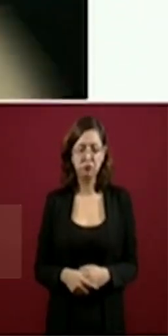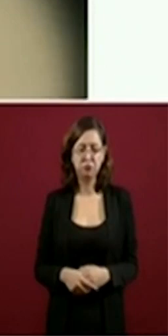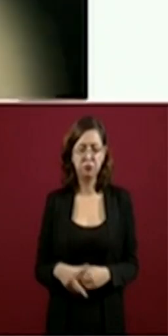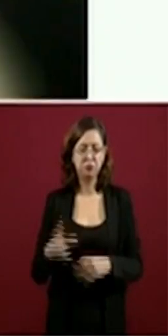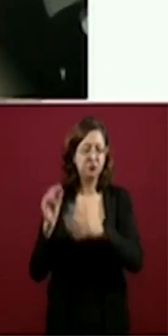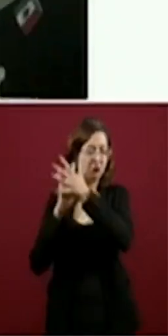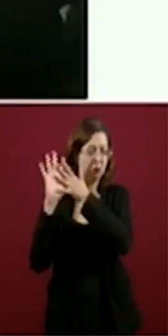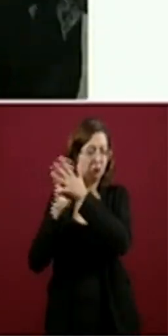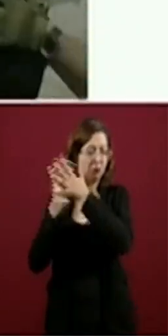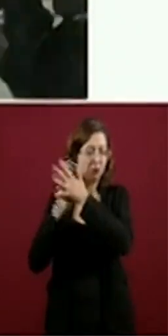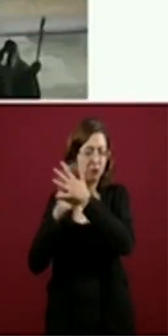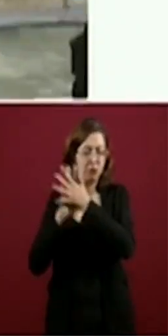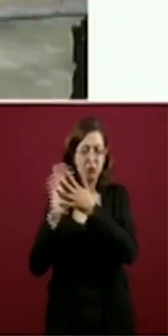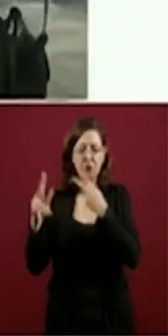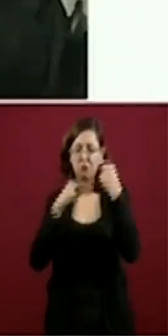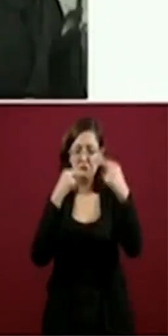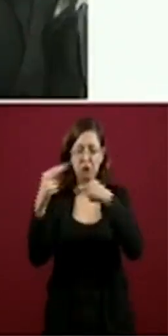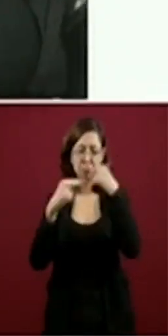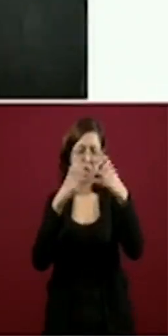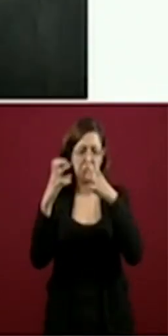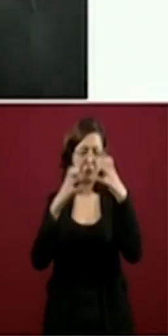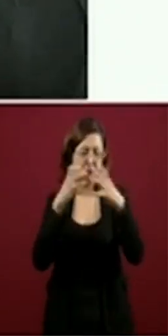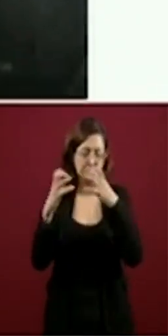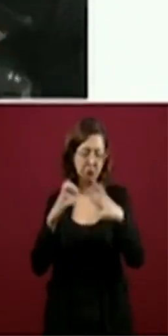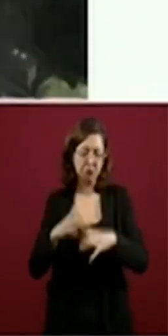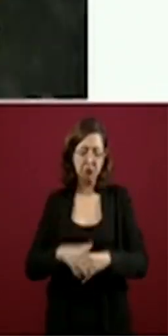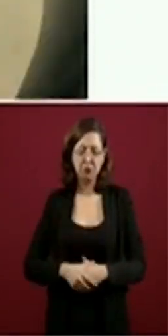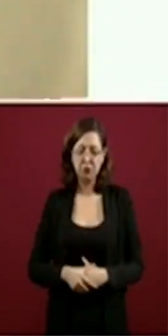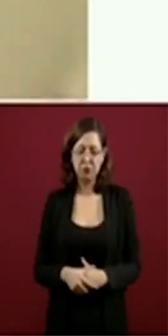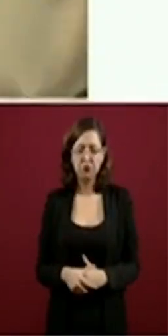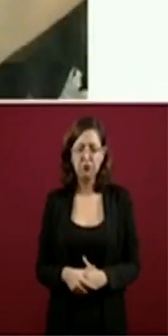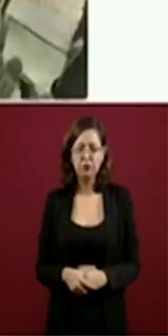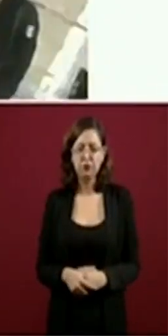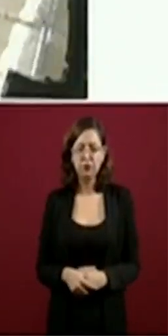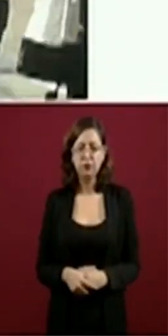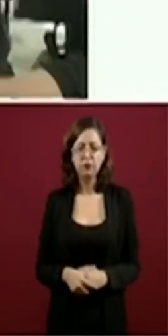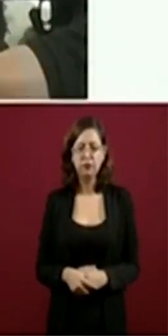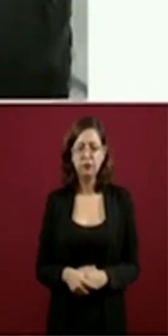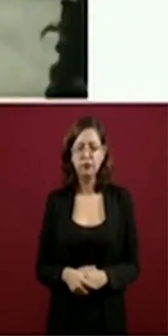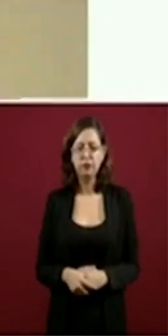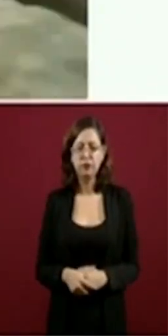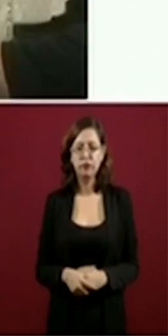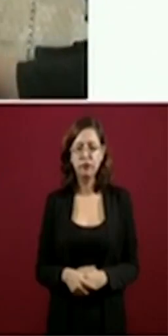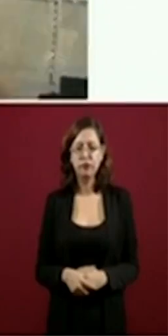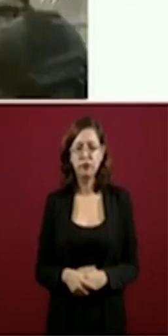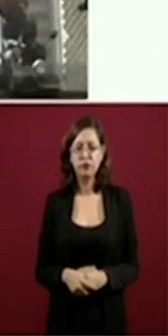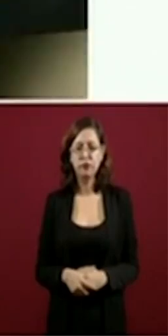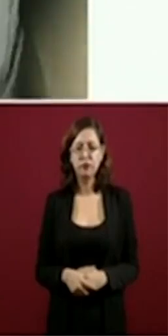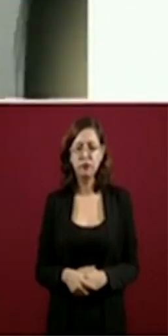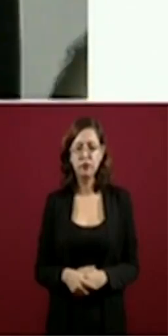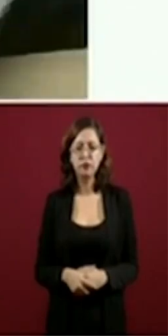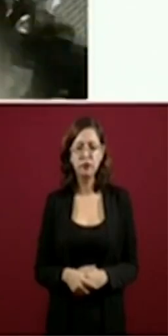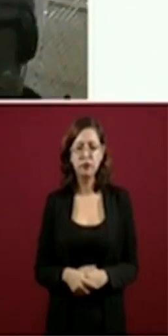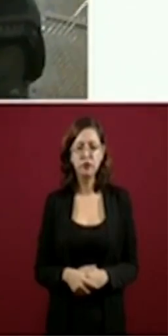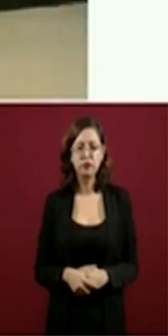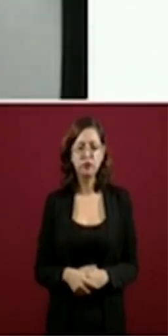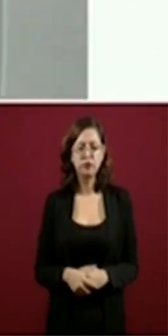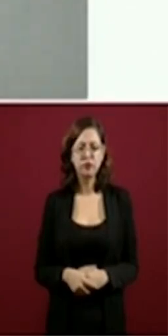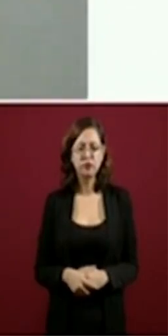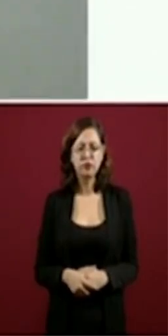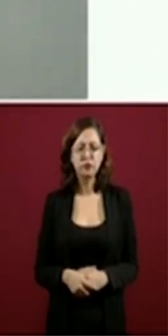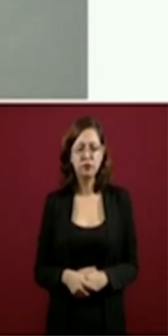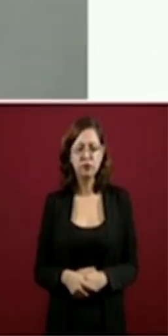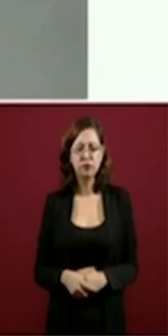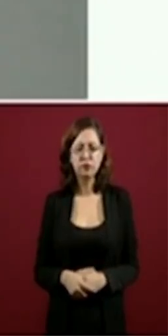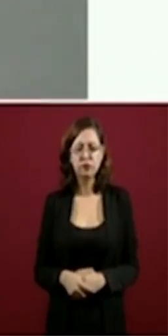en un operativo militar en el que murieron diez soldados y 19 supuestos sicarios del cartel de Sinaloa en el año 2021